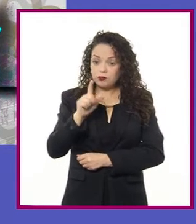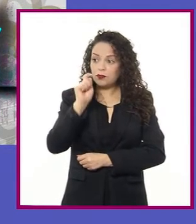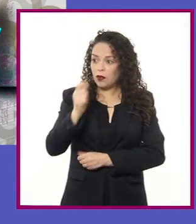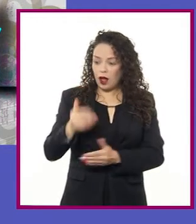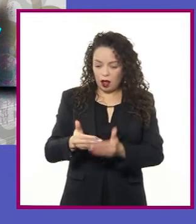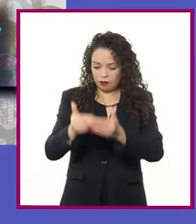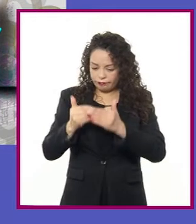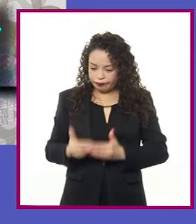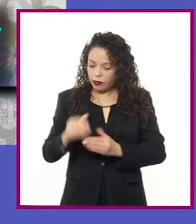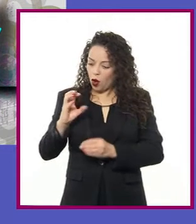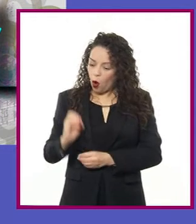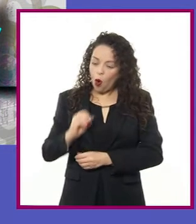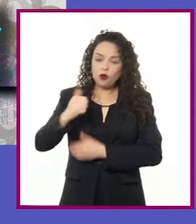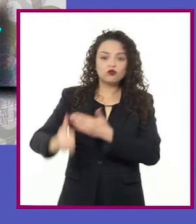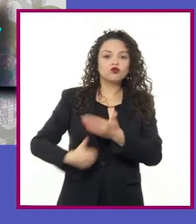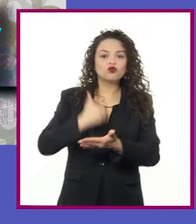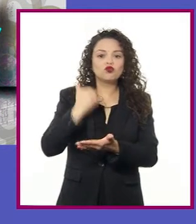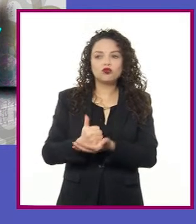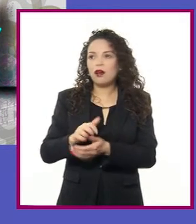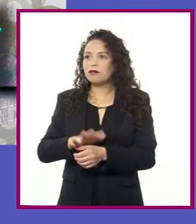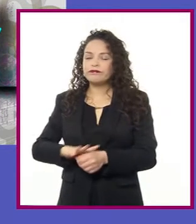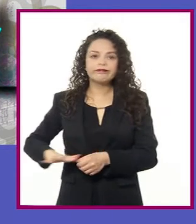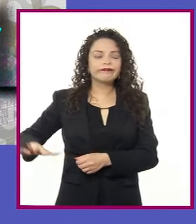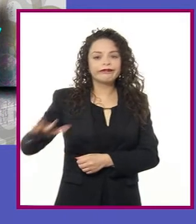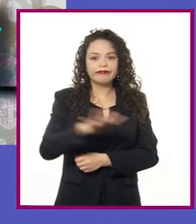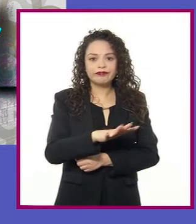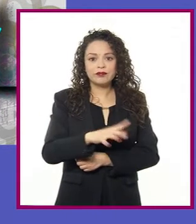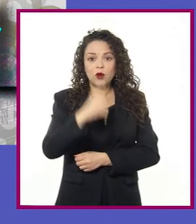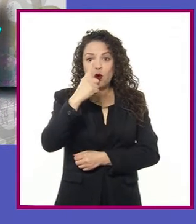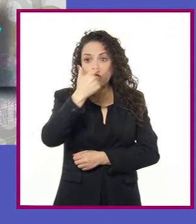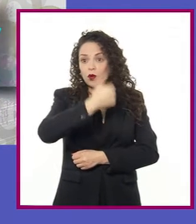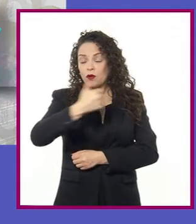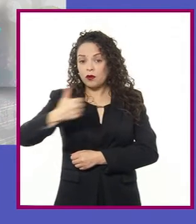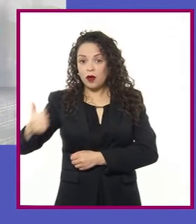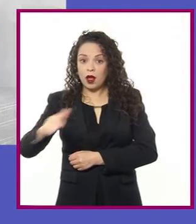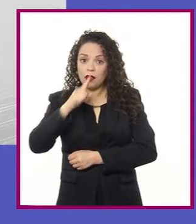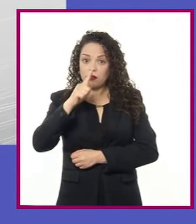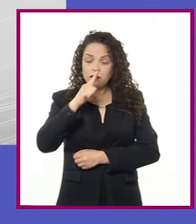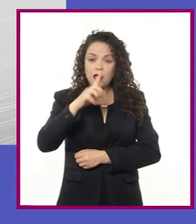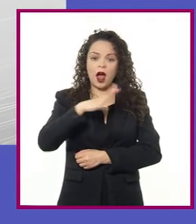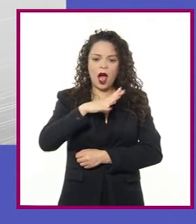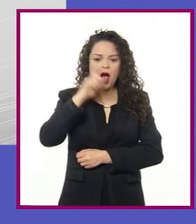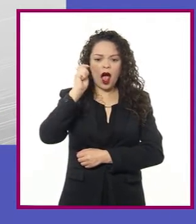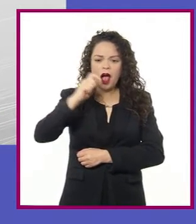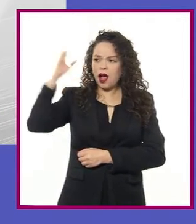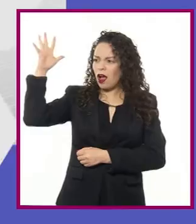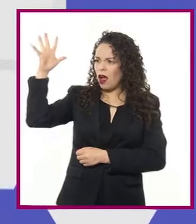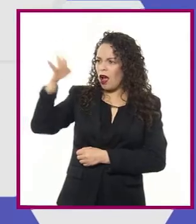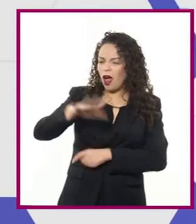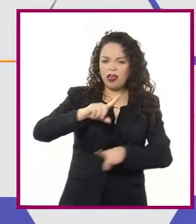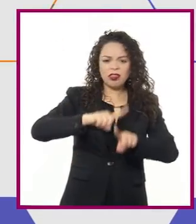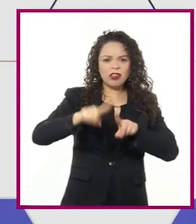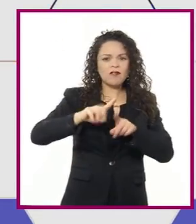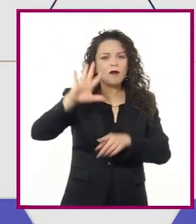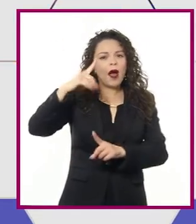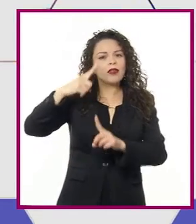urbano. Cada fuente de luz otorga a los objetos y paisajes una temperatura distinta.